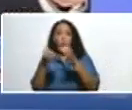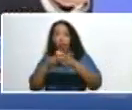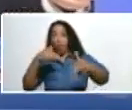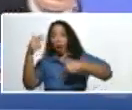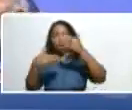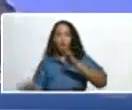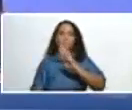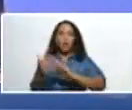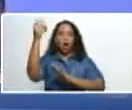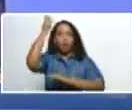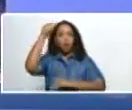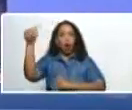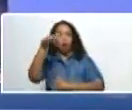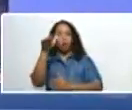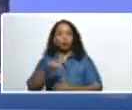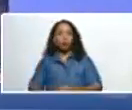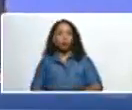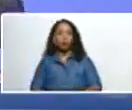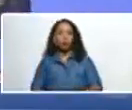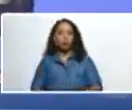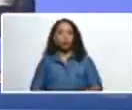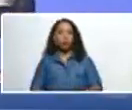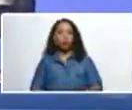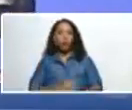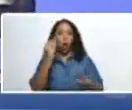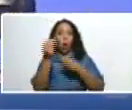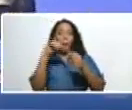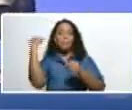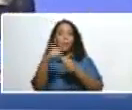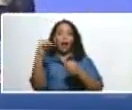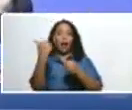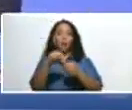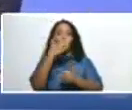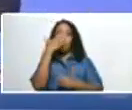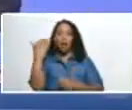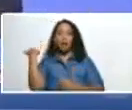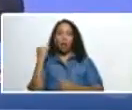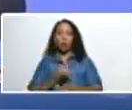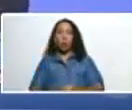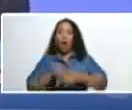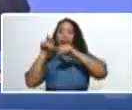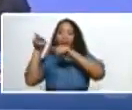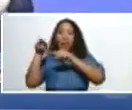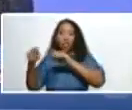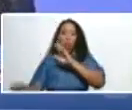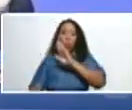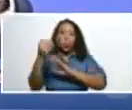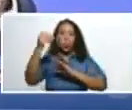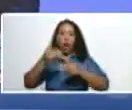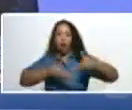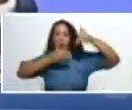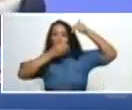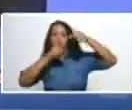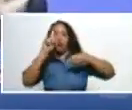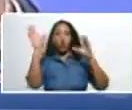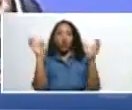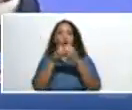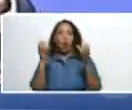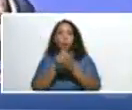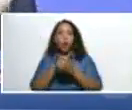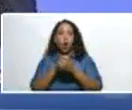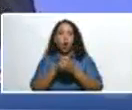a atacar a la población, como en Maracaibo en estos días, Eso fue un ataque terrorista contra un grupo de